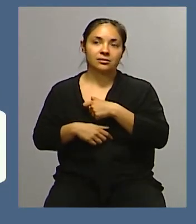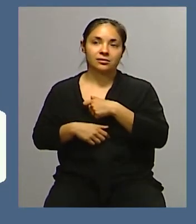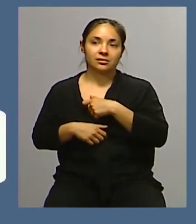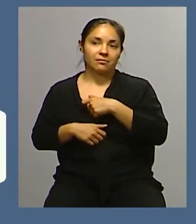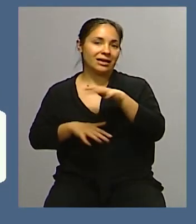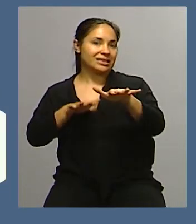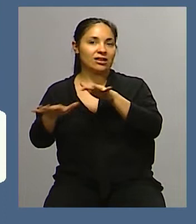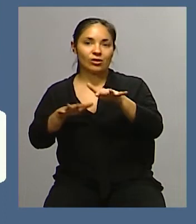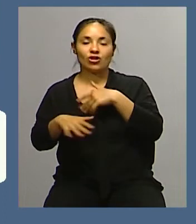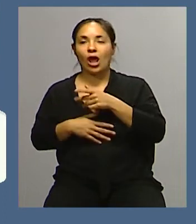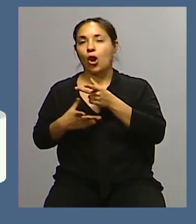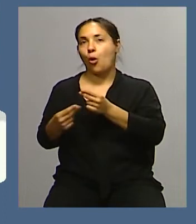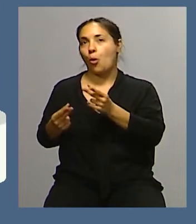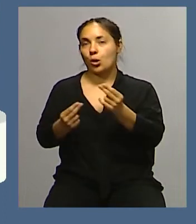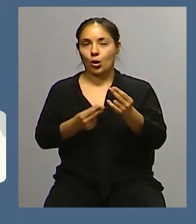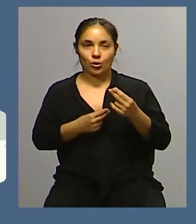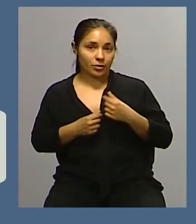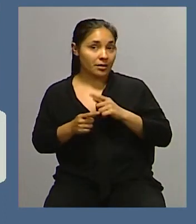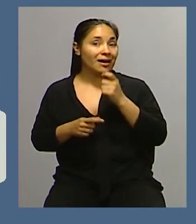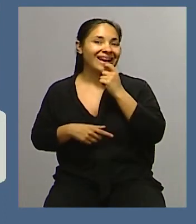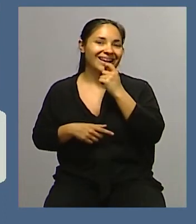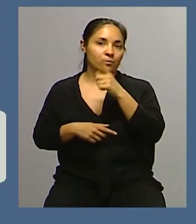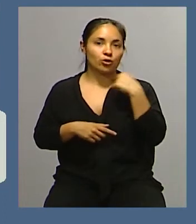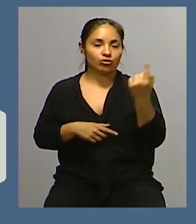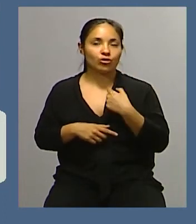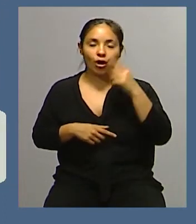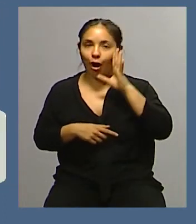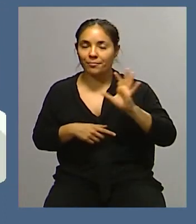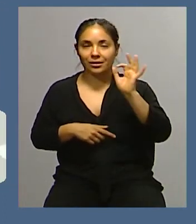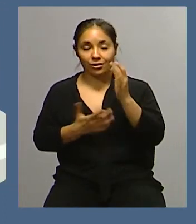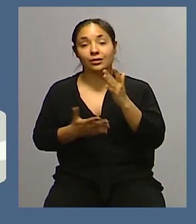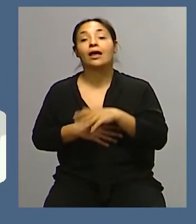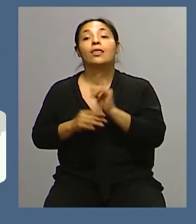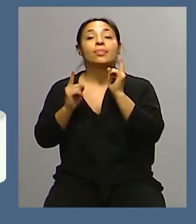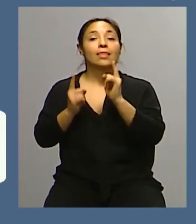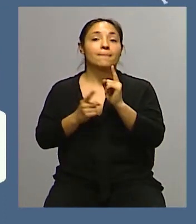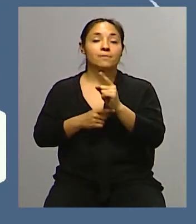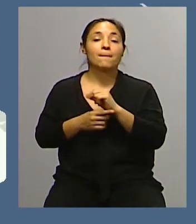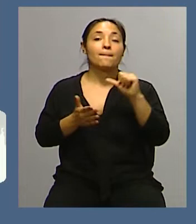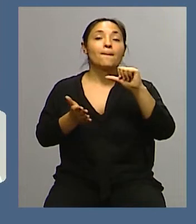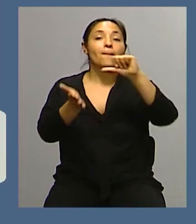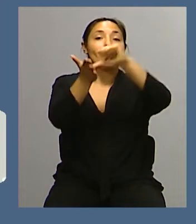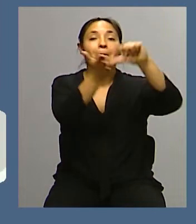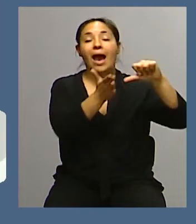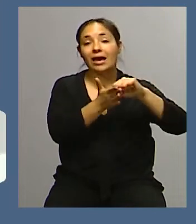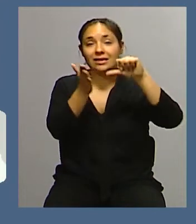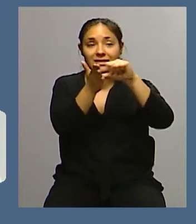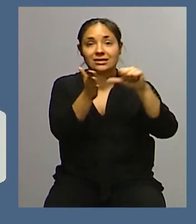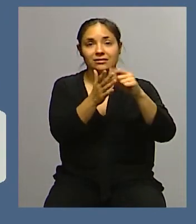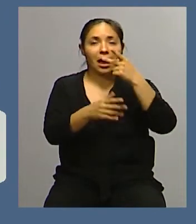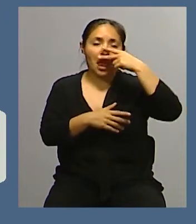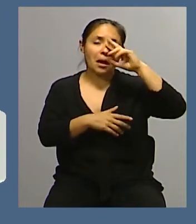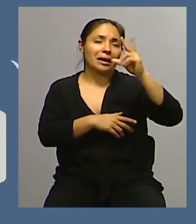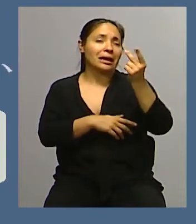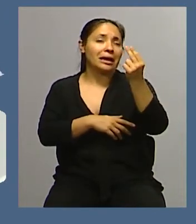estas situaciones. Sí. O sea, fijémonos desde el otro punto de vista. Y también es simbólico que los países centrales más ricos se animen y tengan